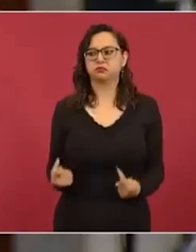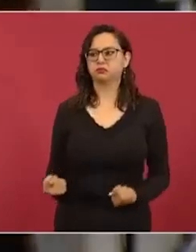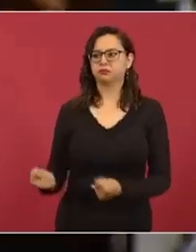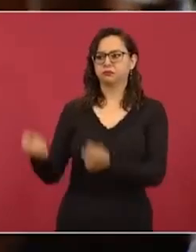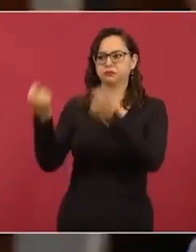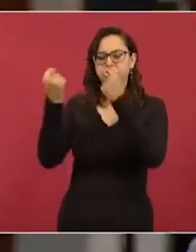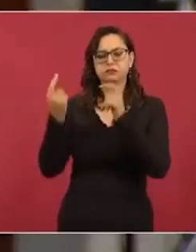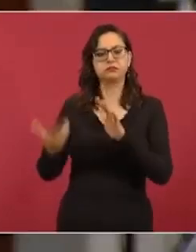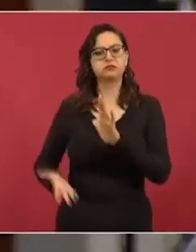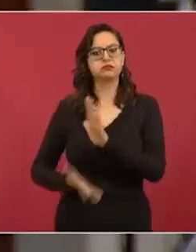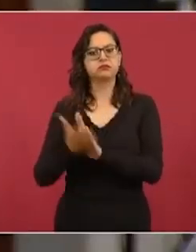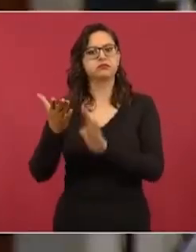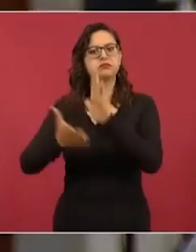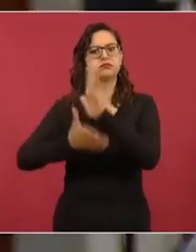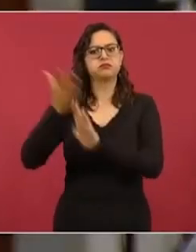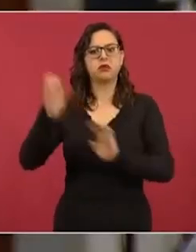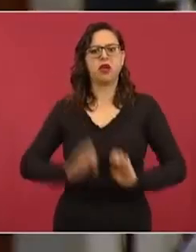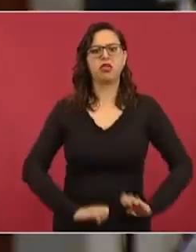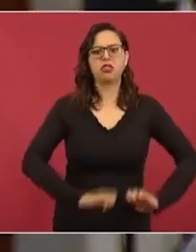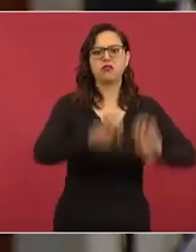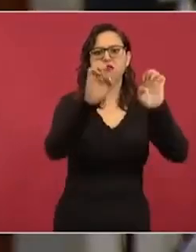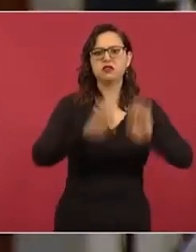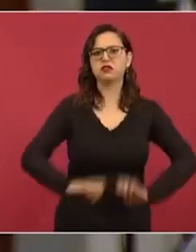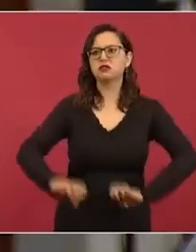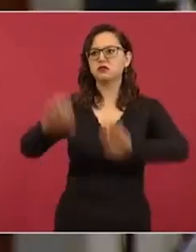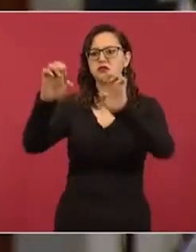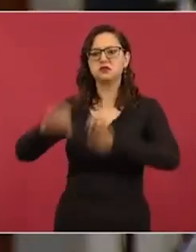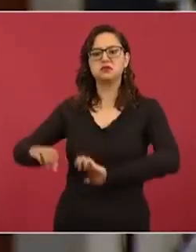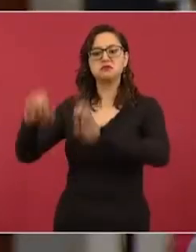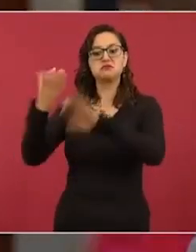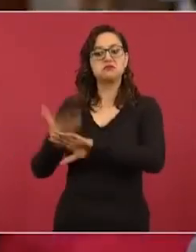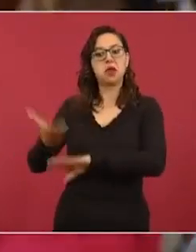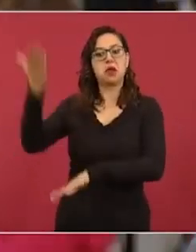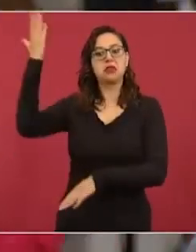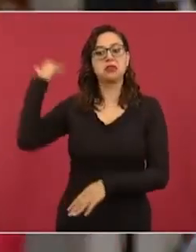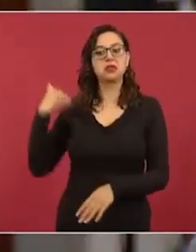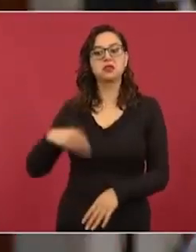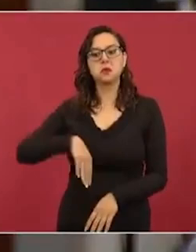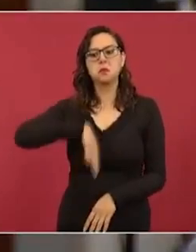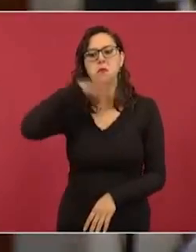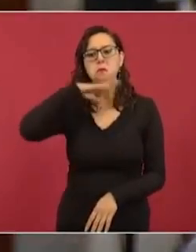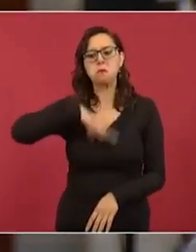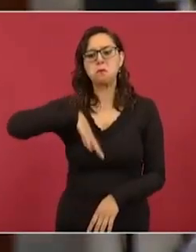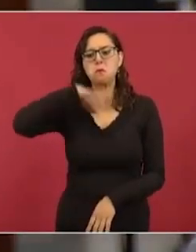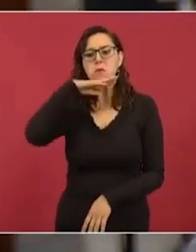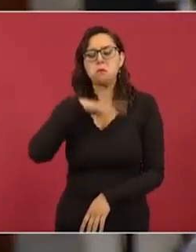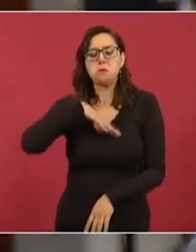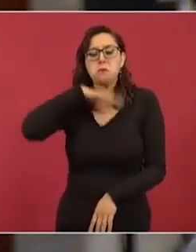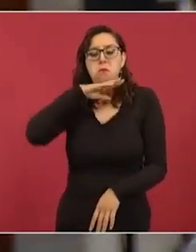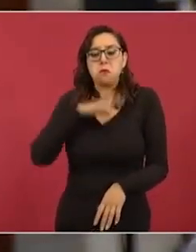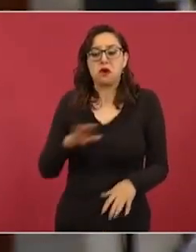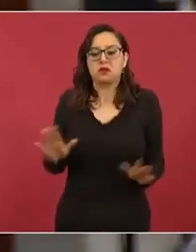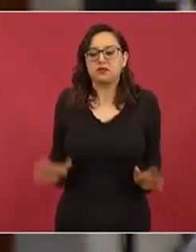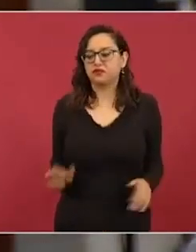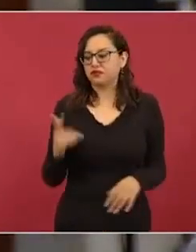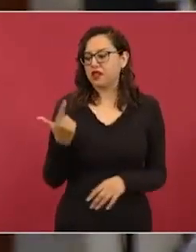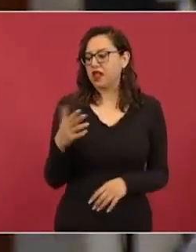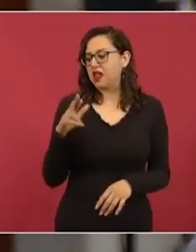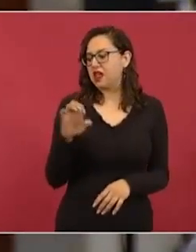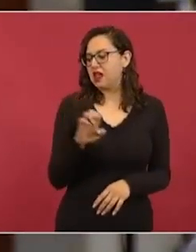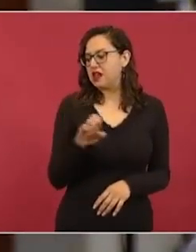la edificación. Entonces, nadie se dio, no había ningún problema, no estaban los de Greenpeace